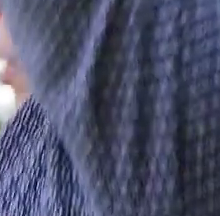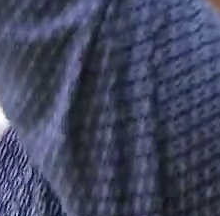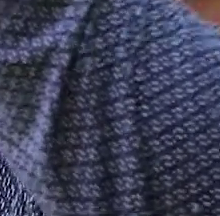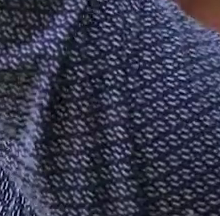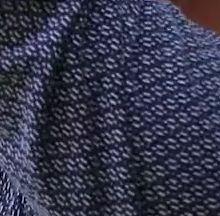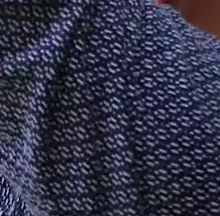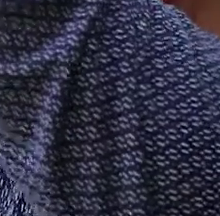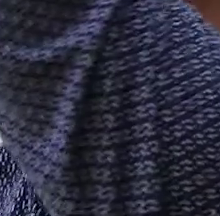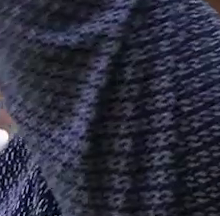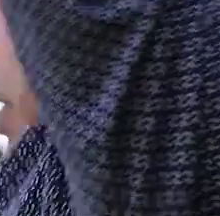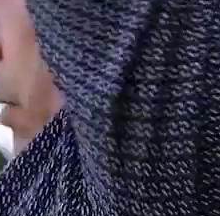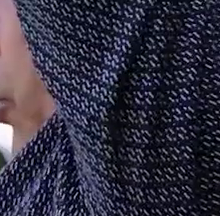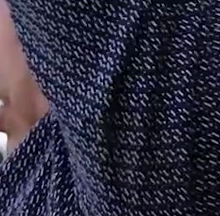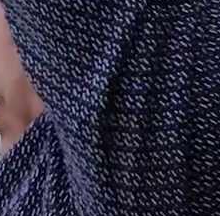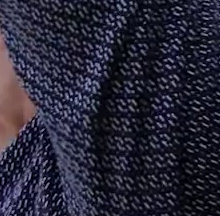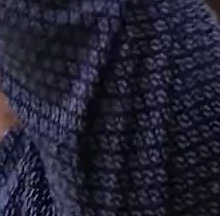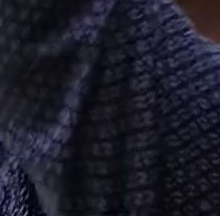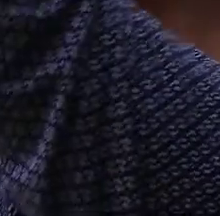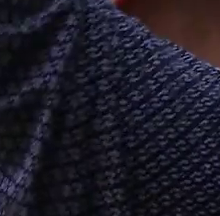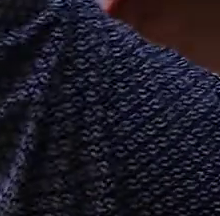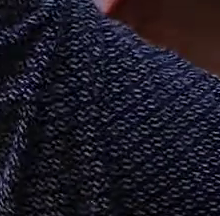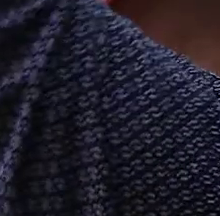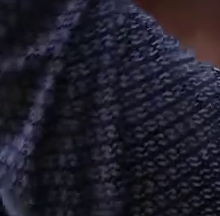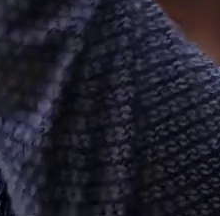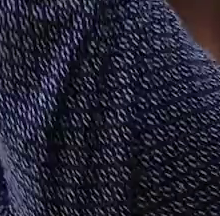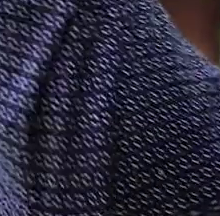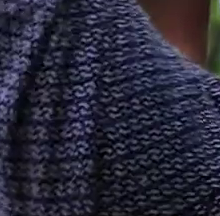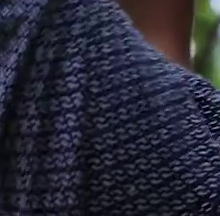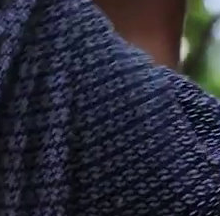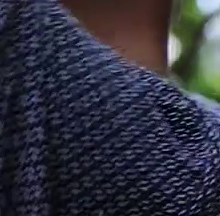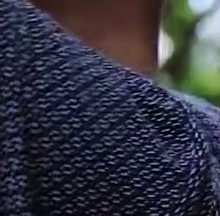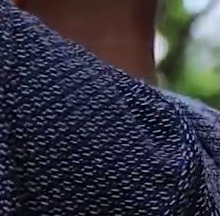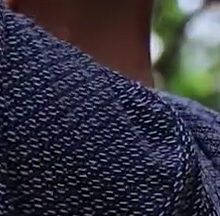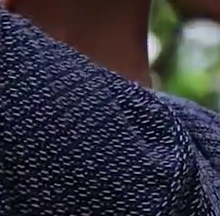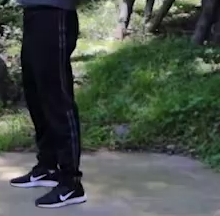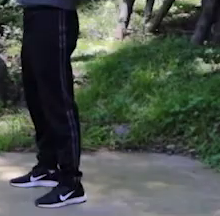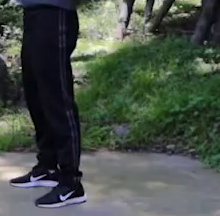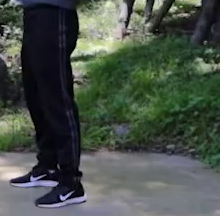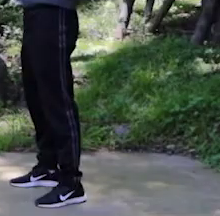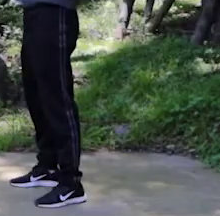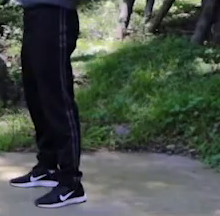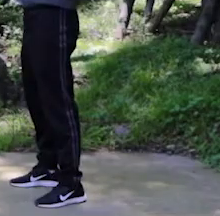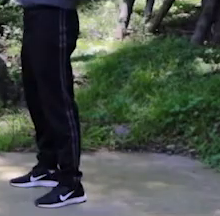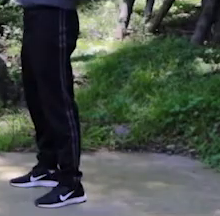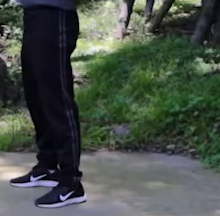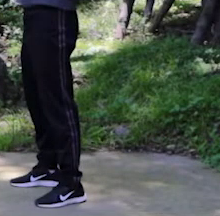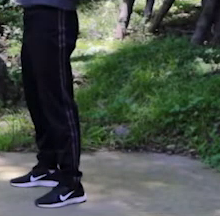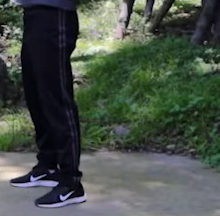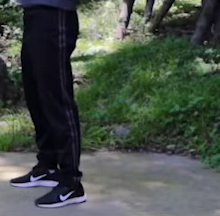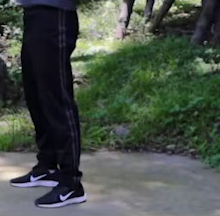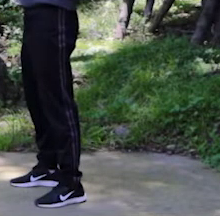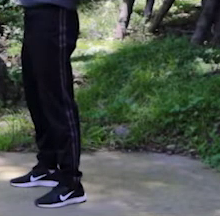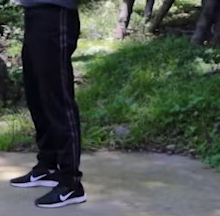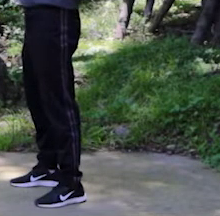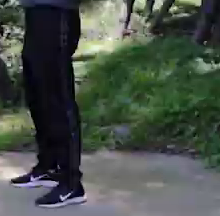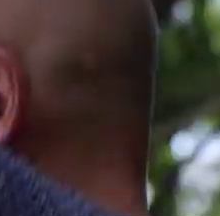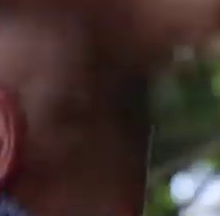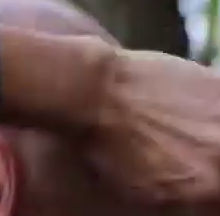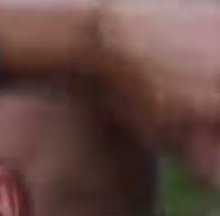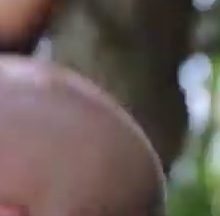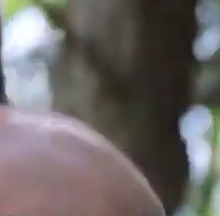como quieran esperamos alcanzar el cielo un beso perfecto con fuerza que se vea